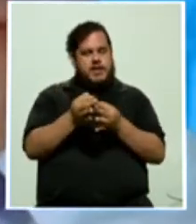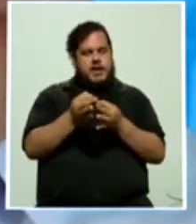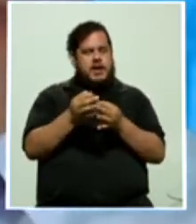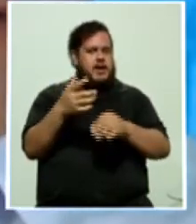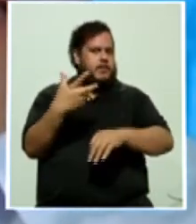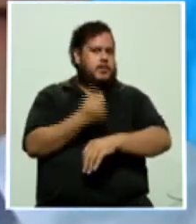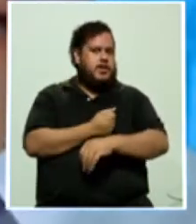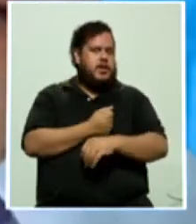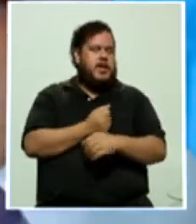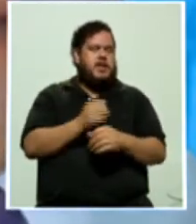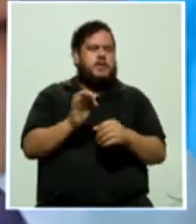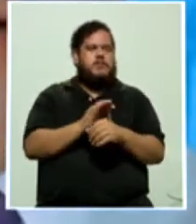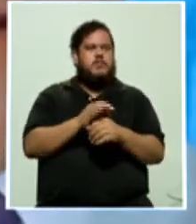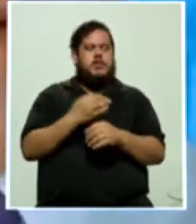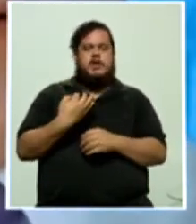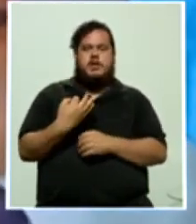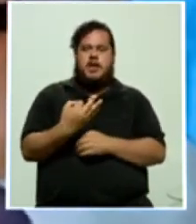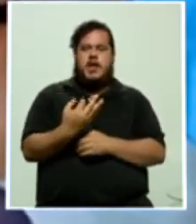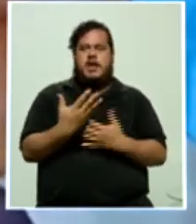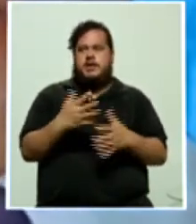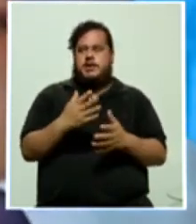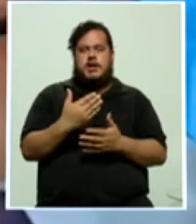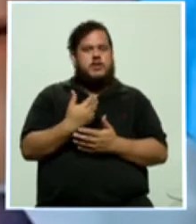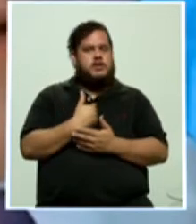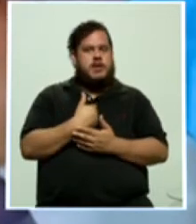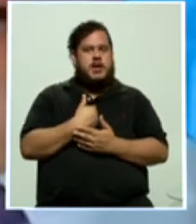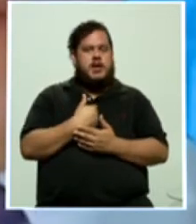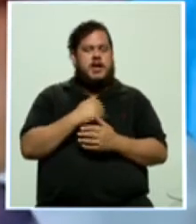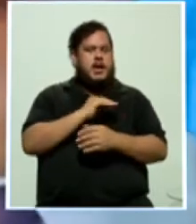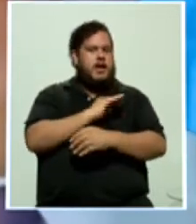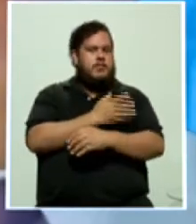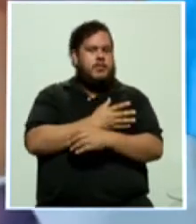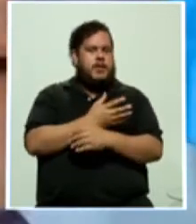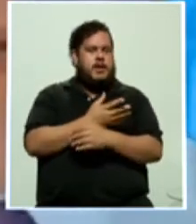que funcione en el día a día, y el que no lo tiene, poder ahora montarlo